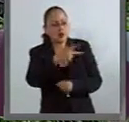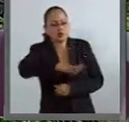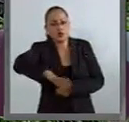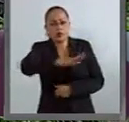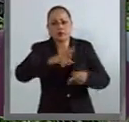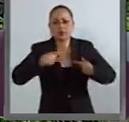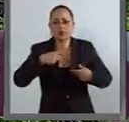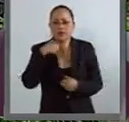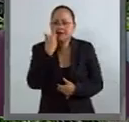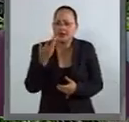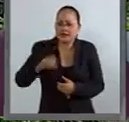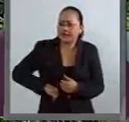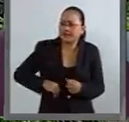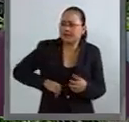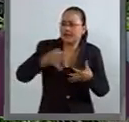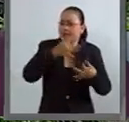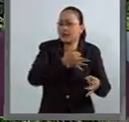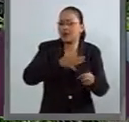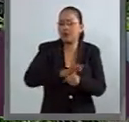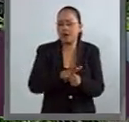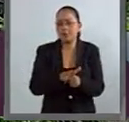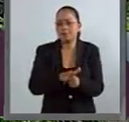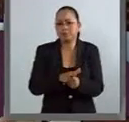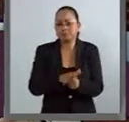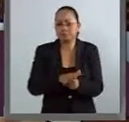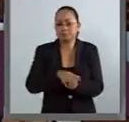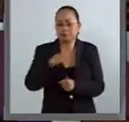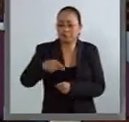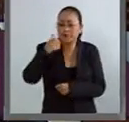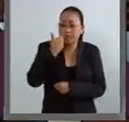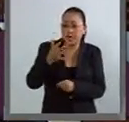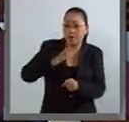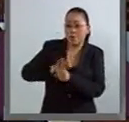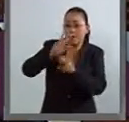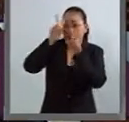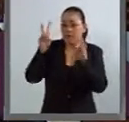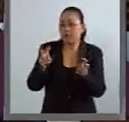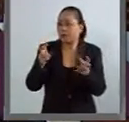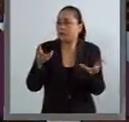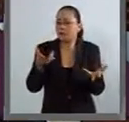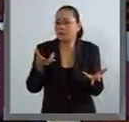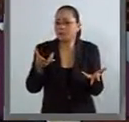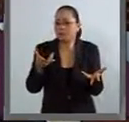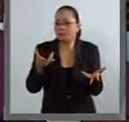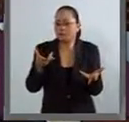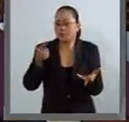representados, que tus representantes quieren que